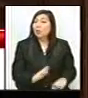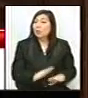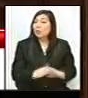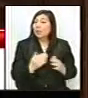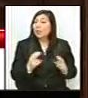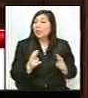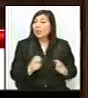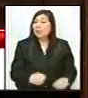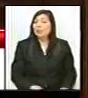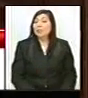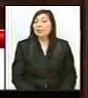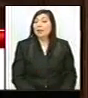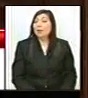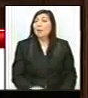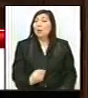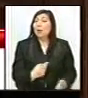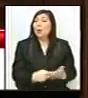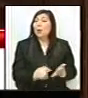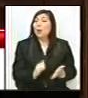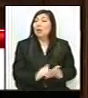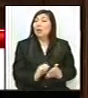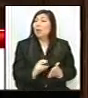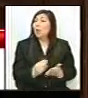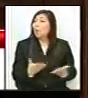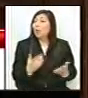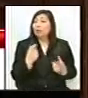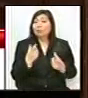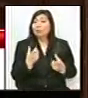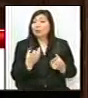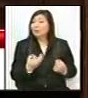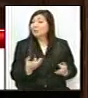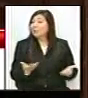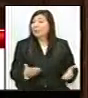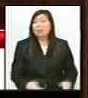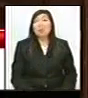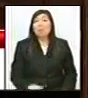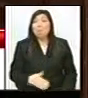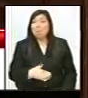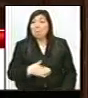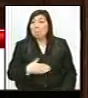hecho. Y por lo tanto, al no existir sospecha reveladora,